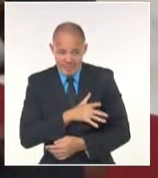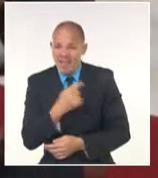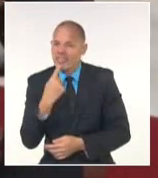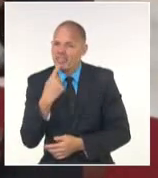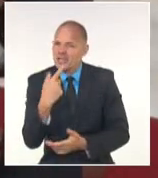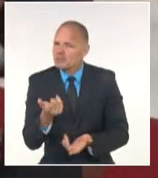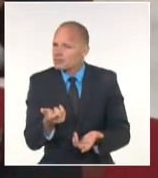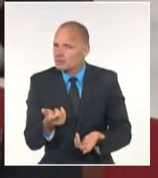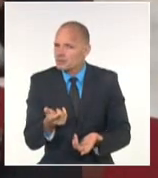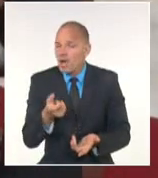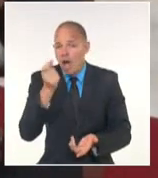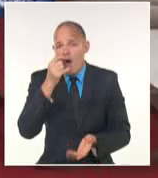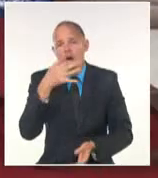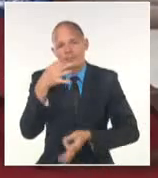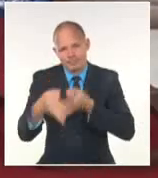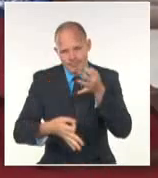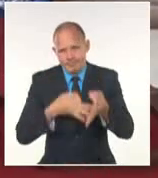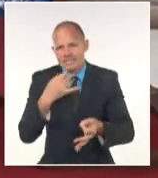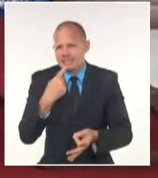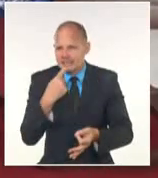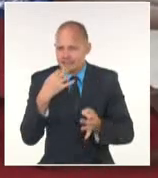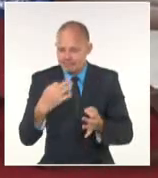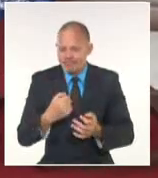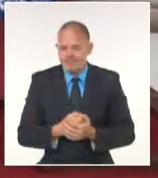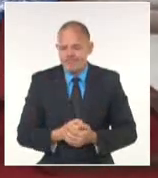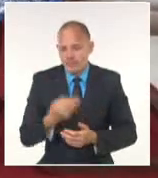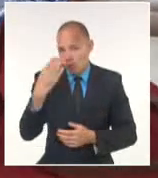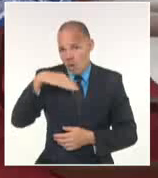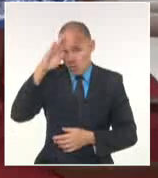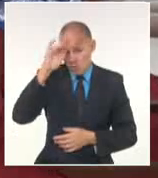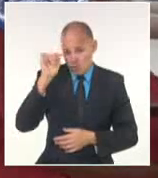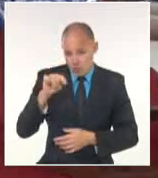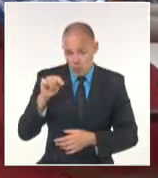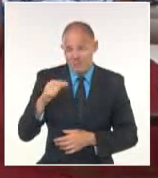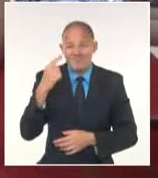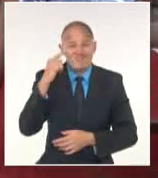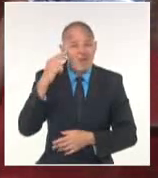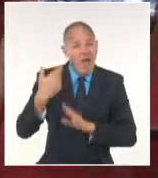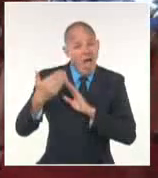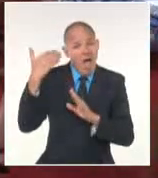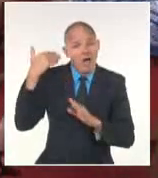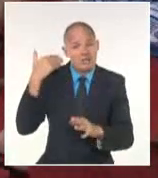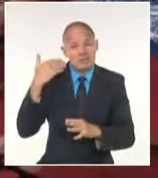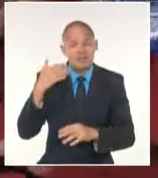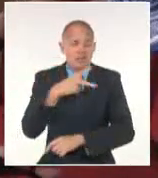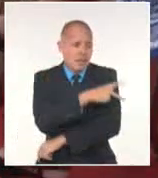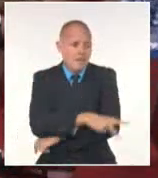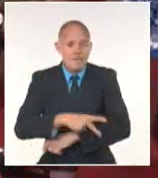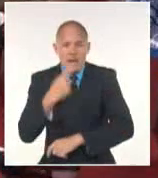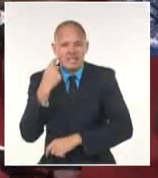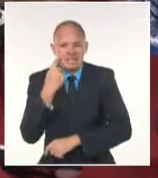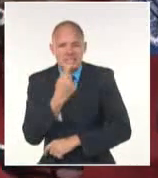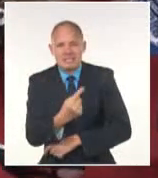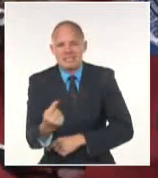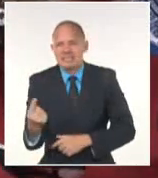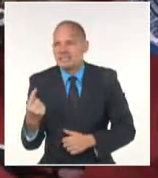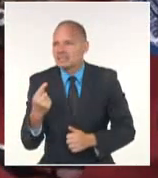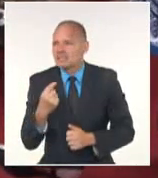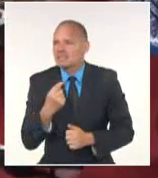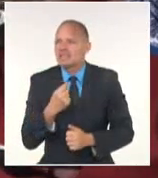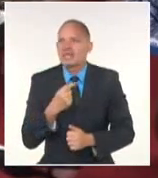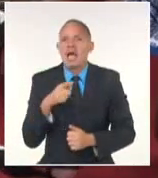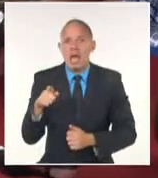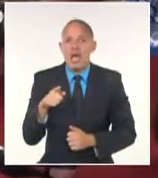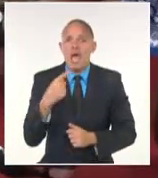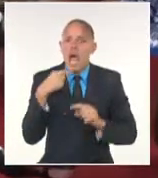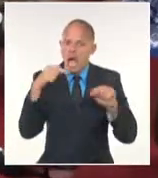reflexionó sobre ese programa. Cuba es de los primeros países que tiene estudiantes,